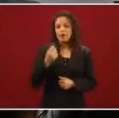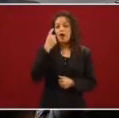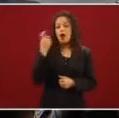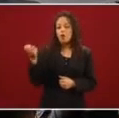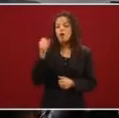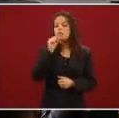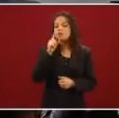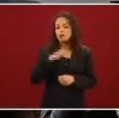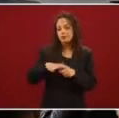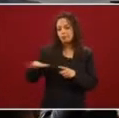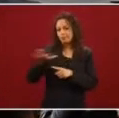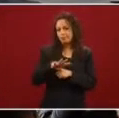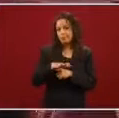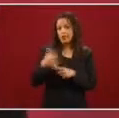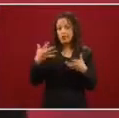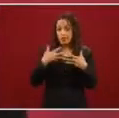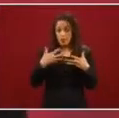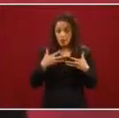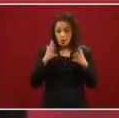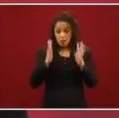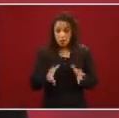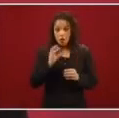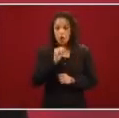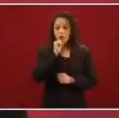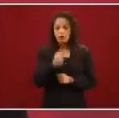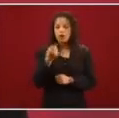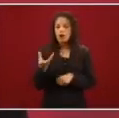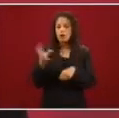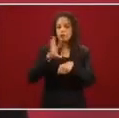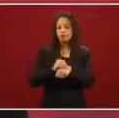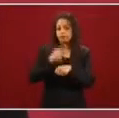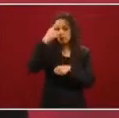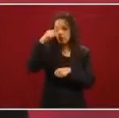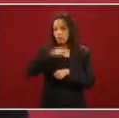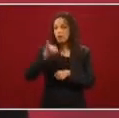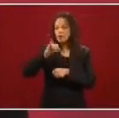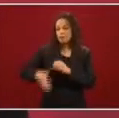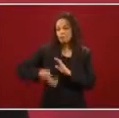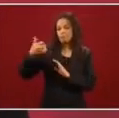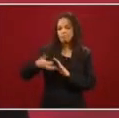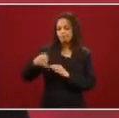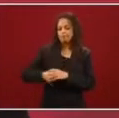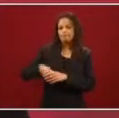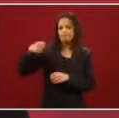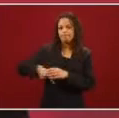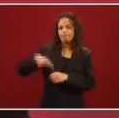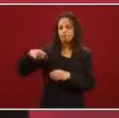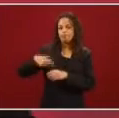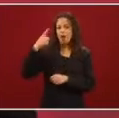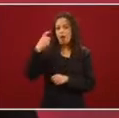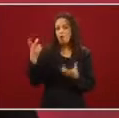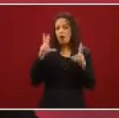En la zona no se han dado y no se pueden dar permisos de explotación de acuíferos porque el acuífero está